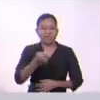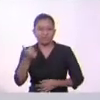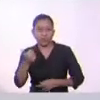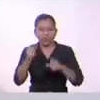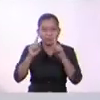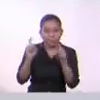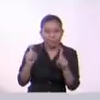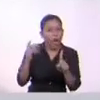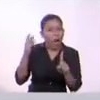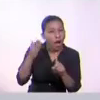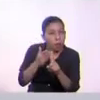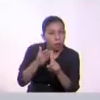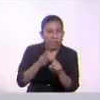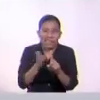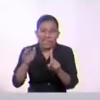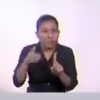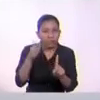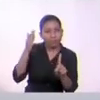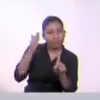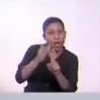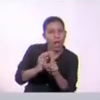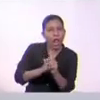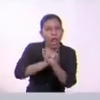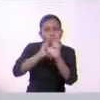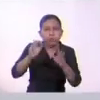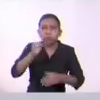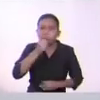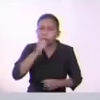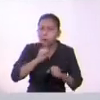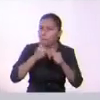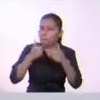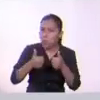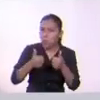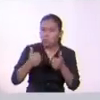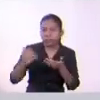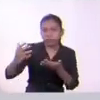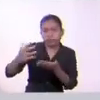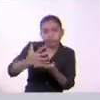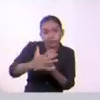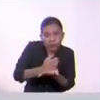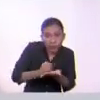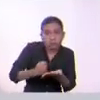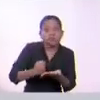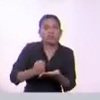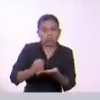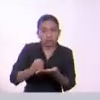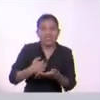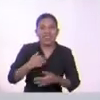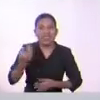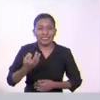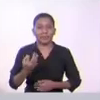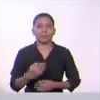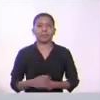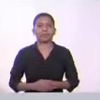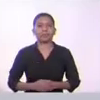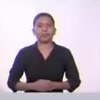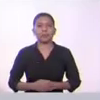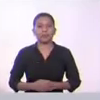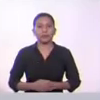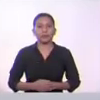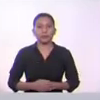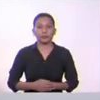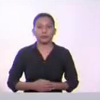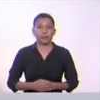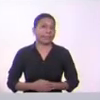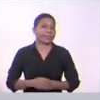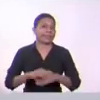a llegar al objetivo propuesto, que es el tipo de información que deseas obtener.